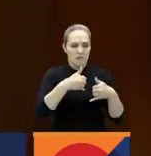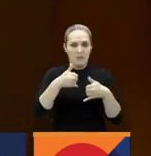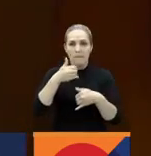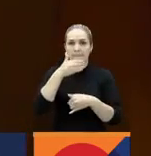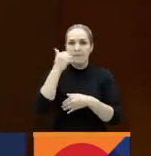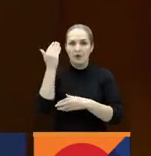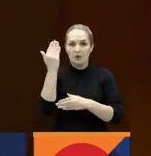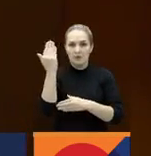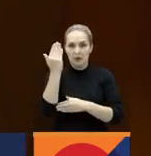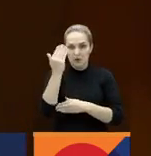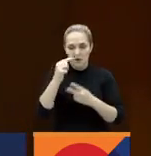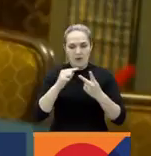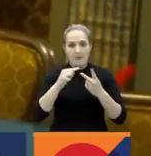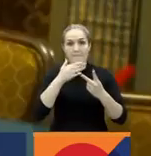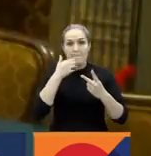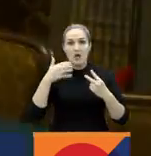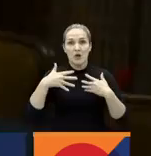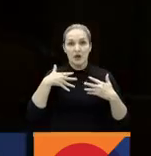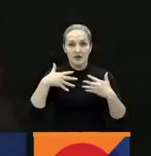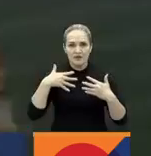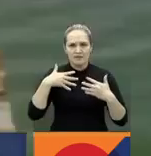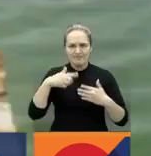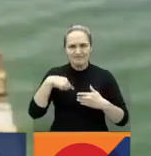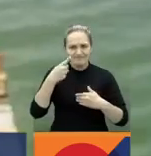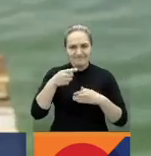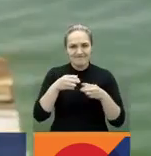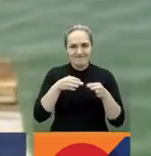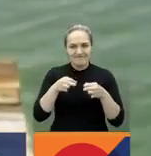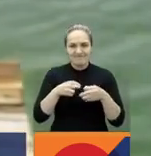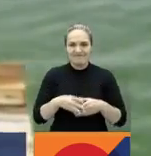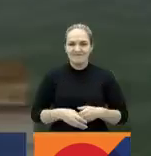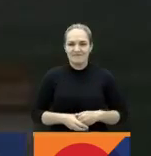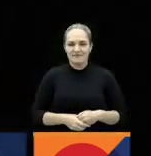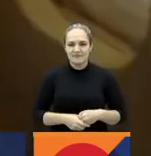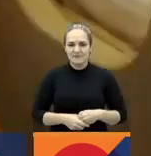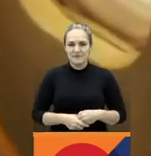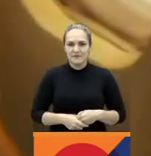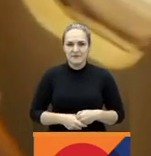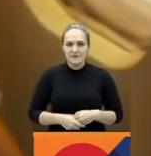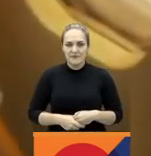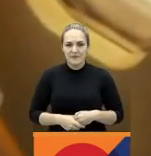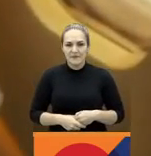Película y Mejor Actor. Los detalles en minutos.